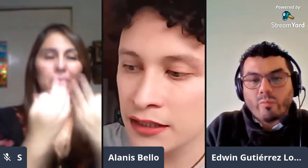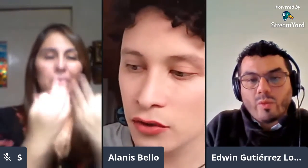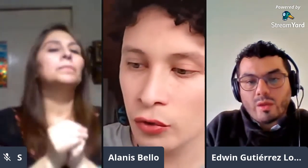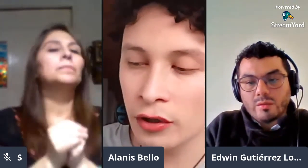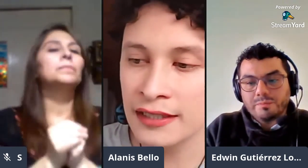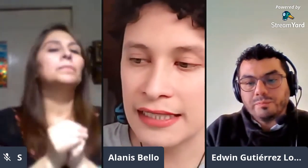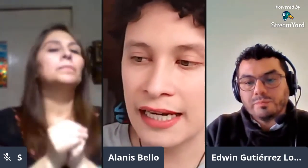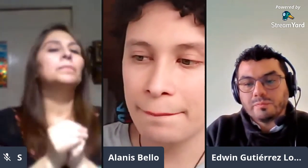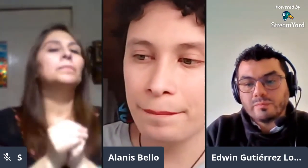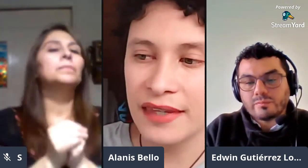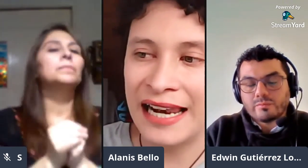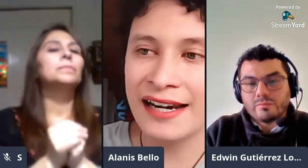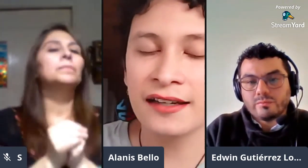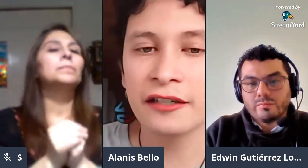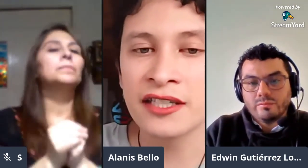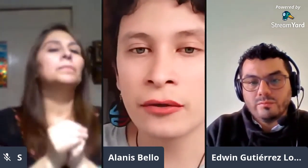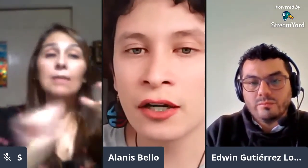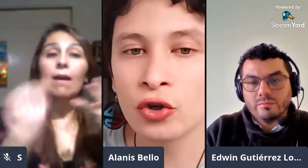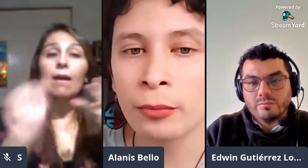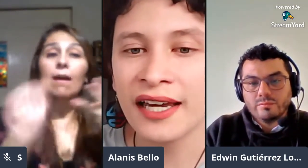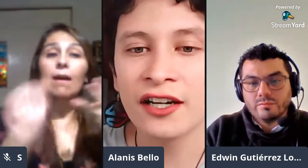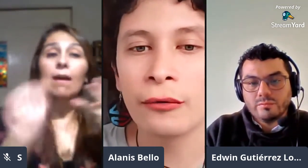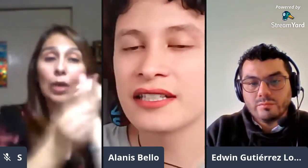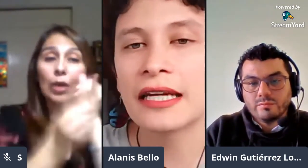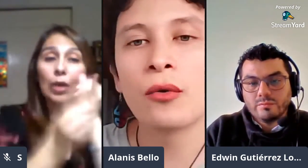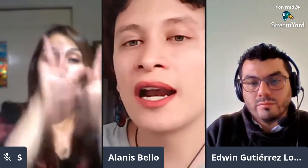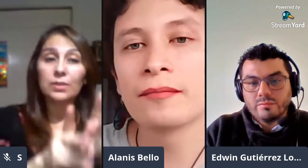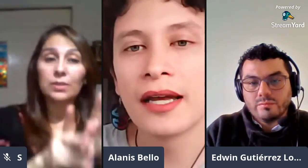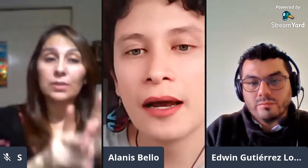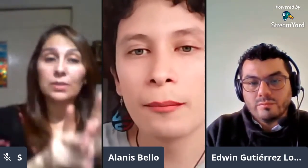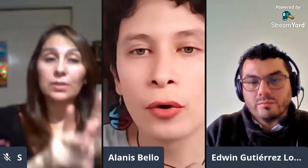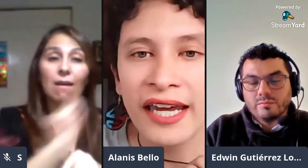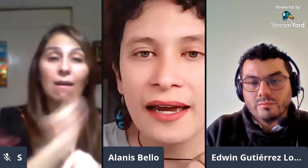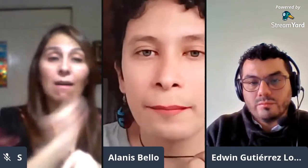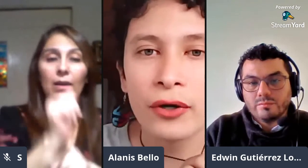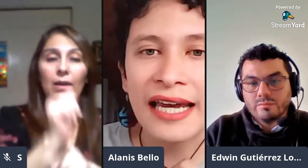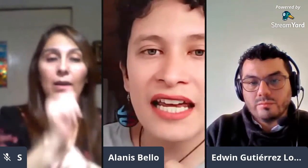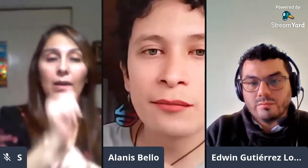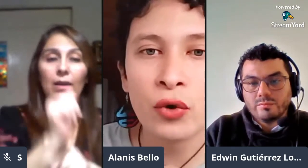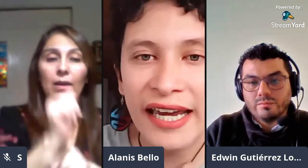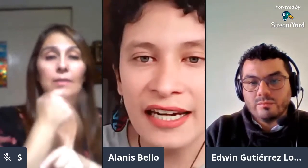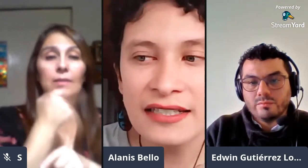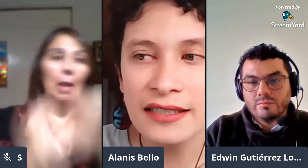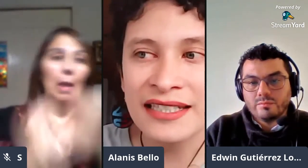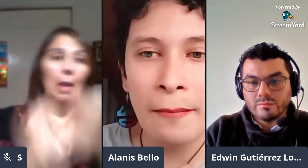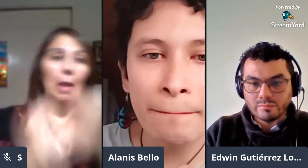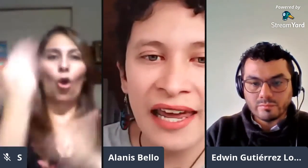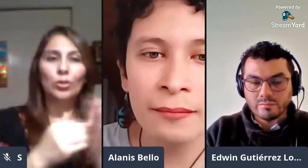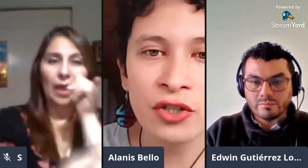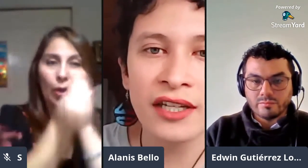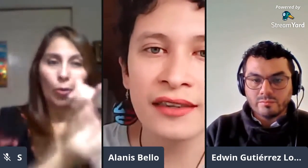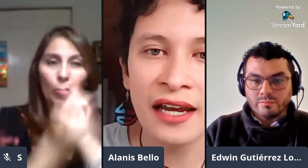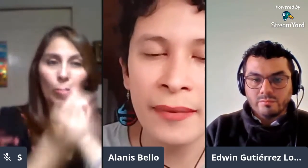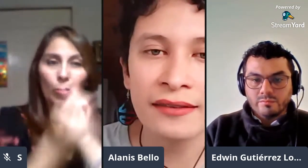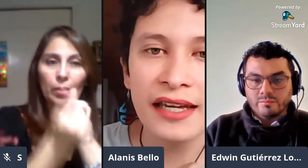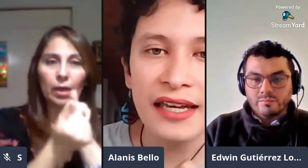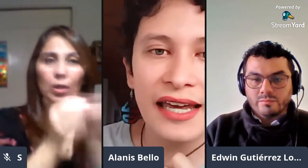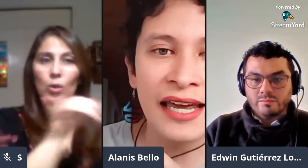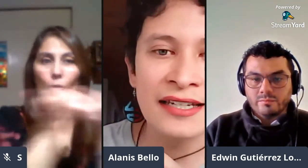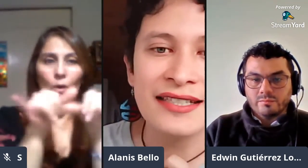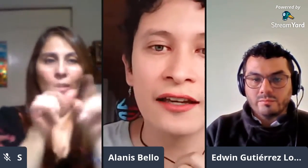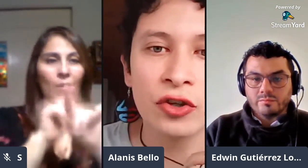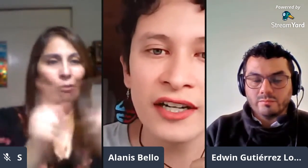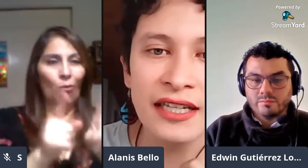que hicieron el estudio, es que la reactivación económica no va a ser igual. ¿Por qué? Porque las mujeres se emplean